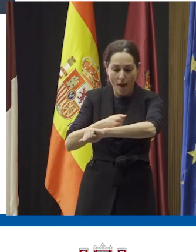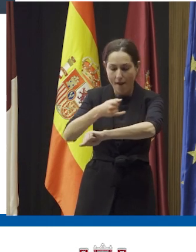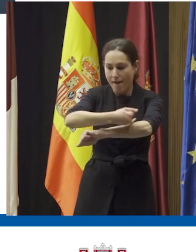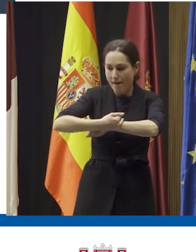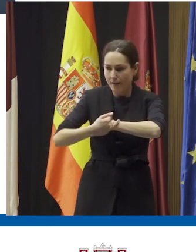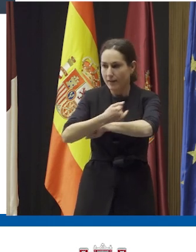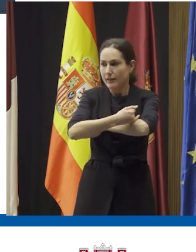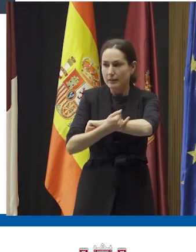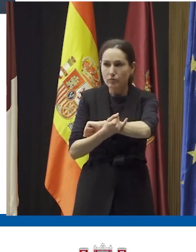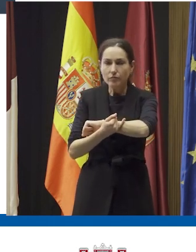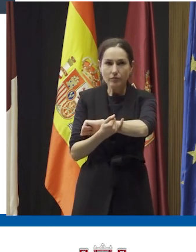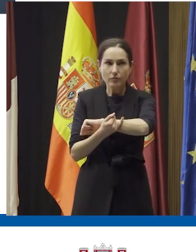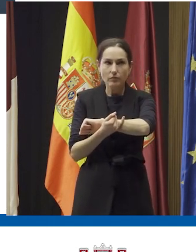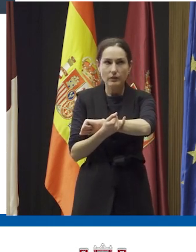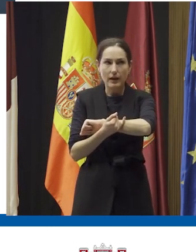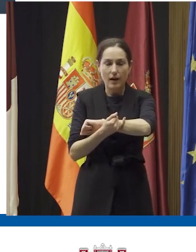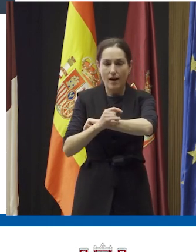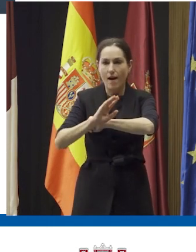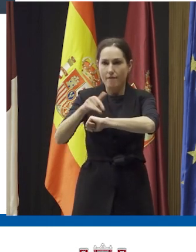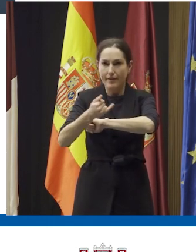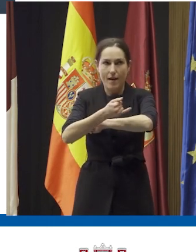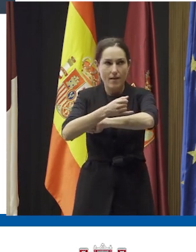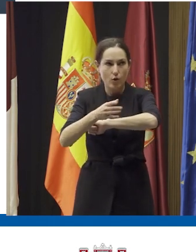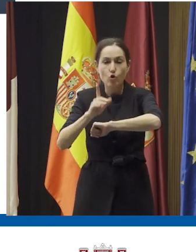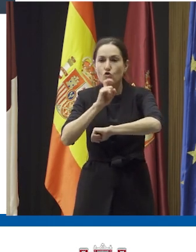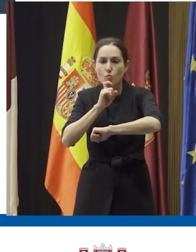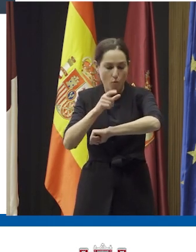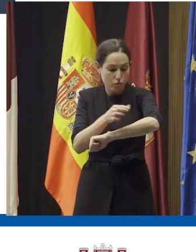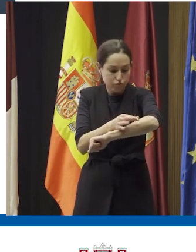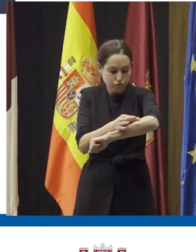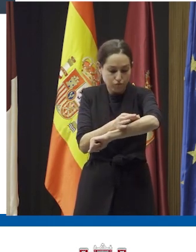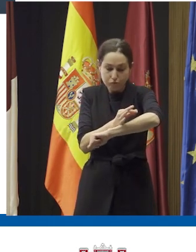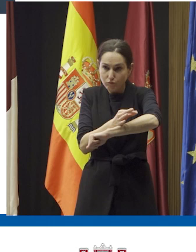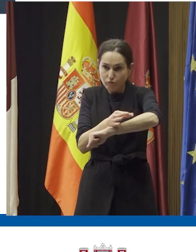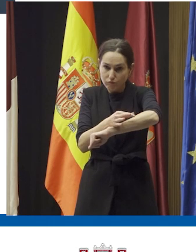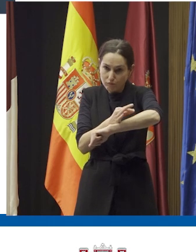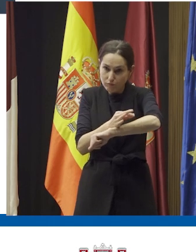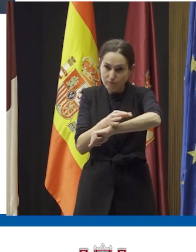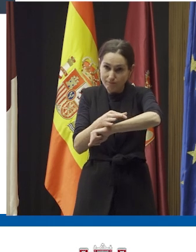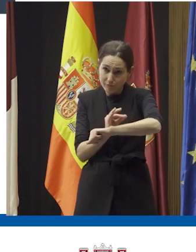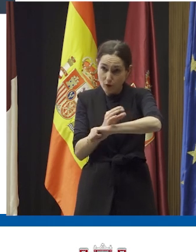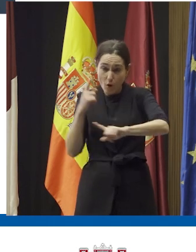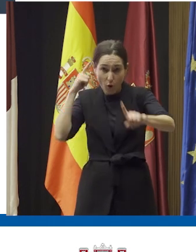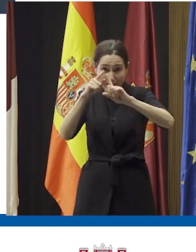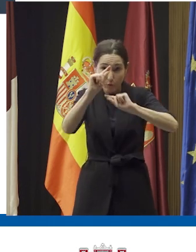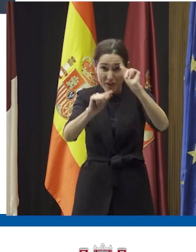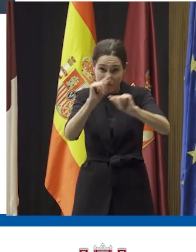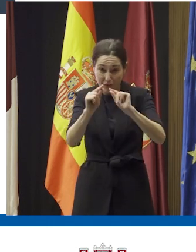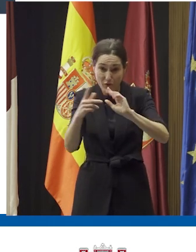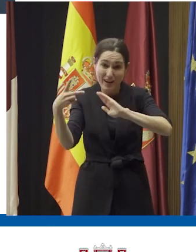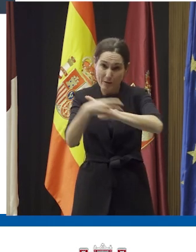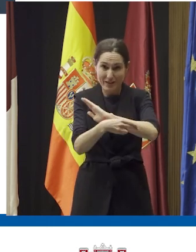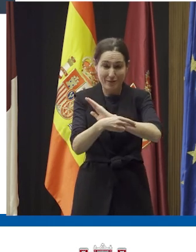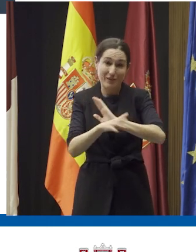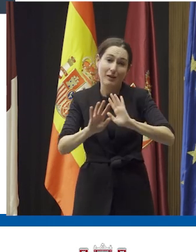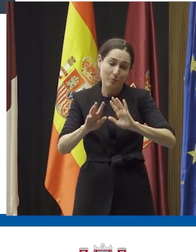por instinto propio que la herida cicatriza juntando bien los bordes, evitando, si se puede, la infección, que no se puede evitar, claro, hasta